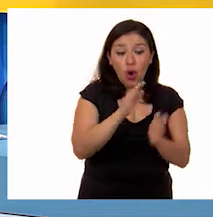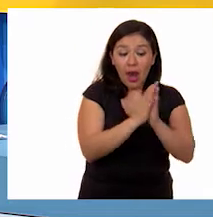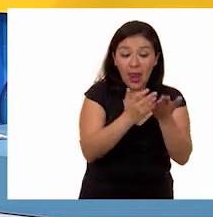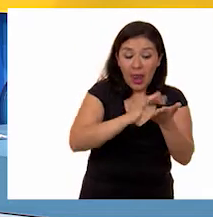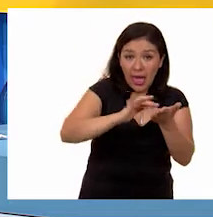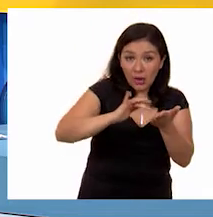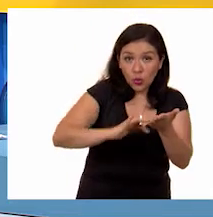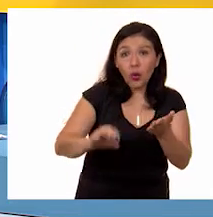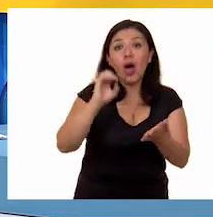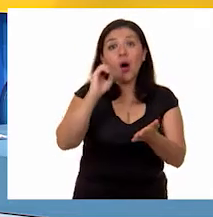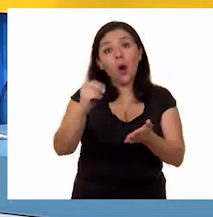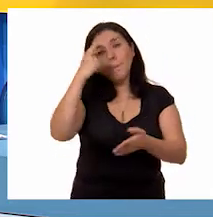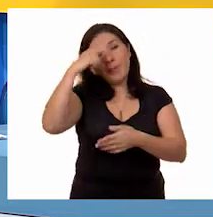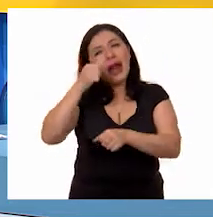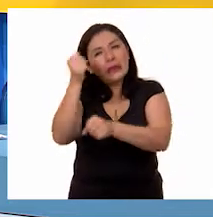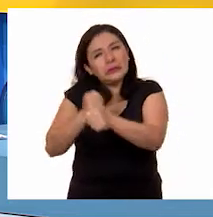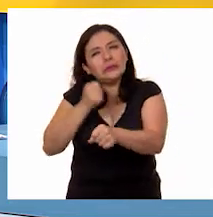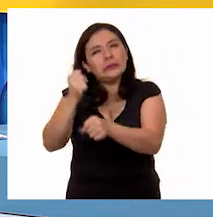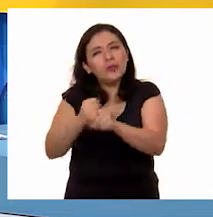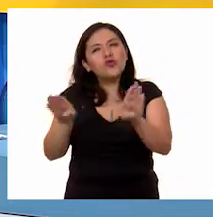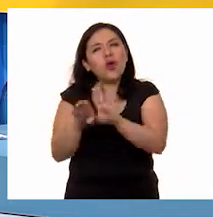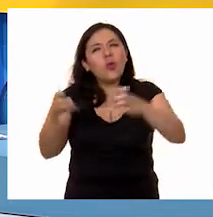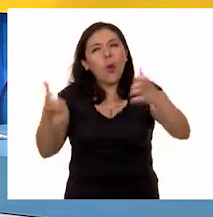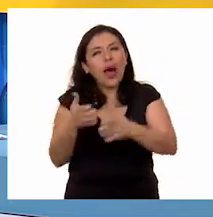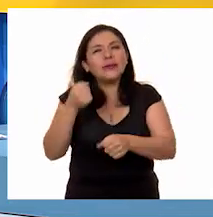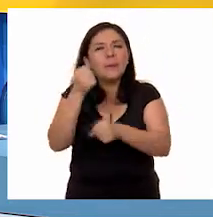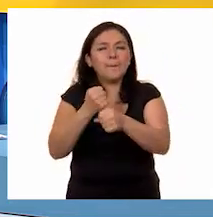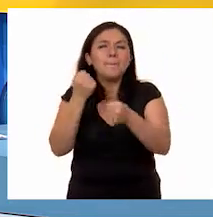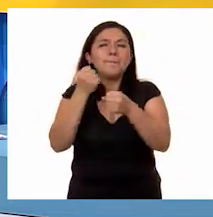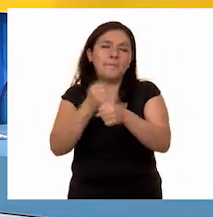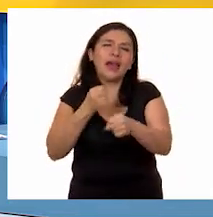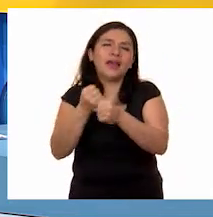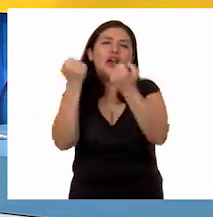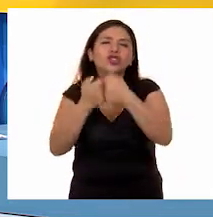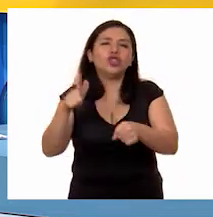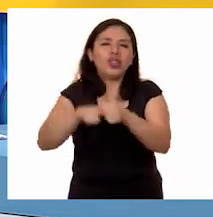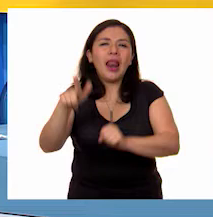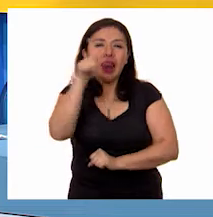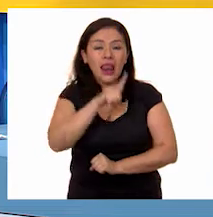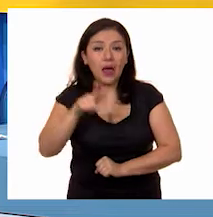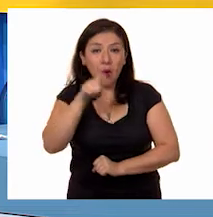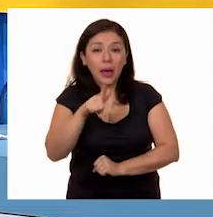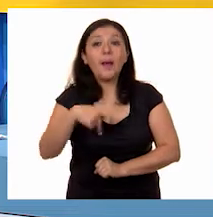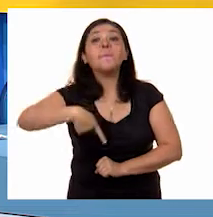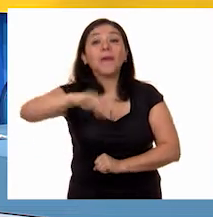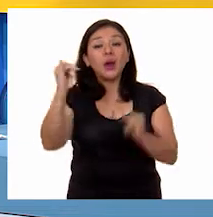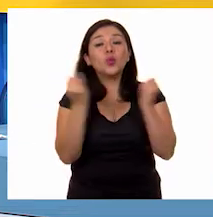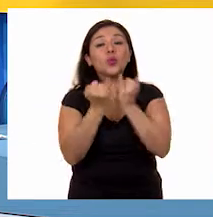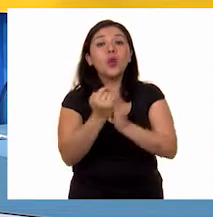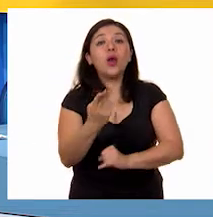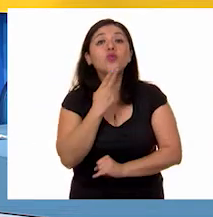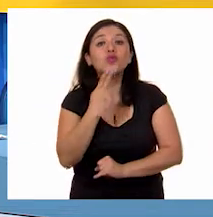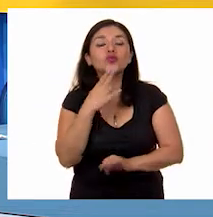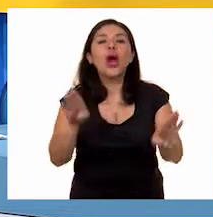lectura como para trabajar con los modelos de cada práctica social del lenguaje, pero también lo usamos como parte del proceso